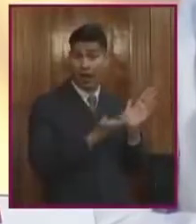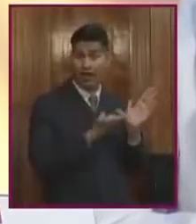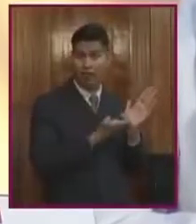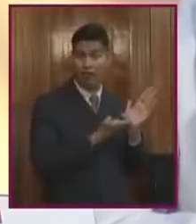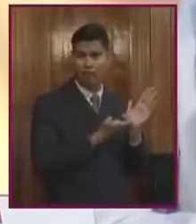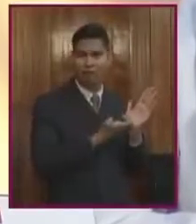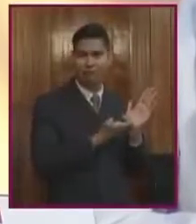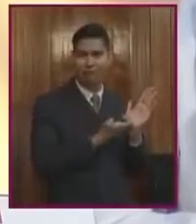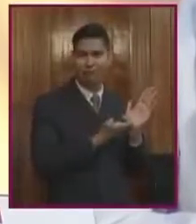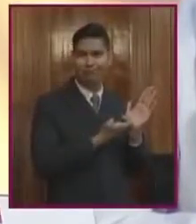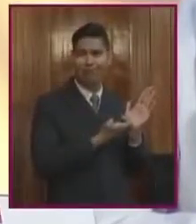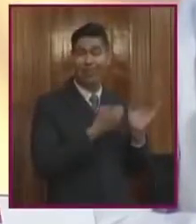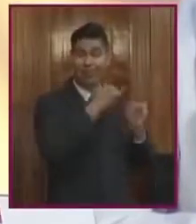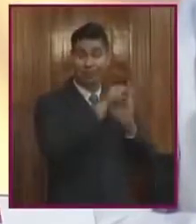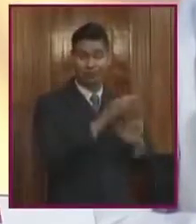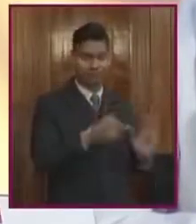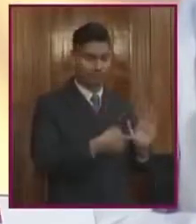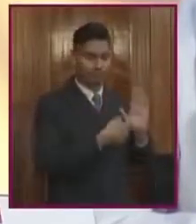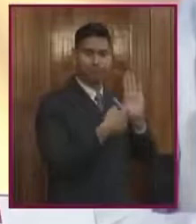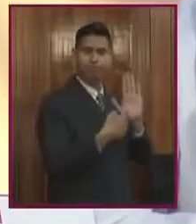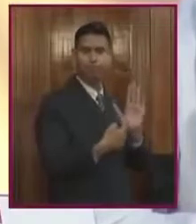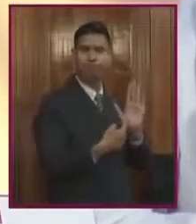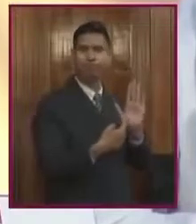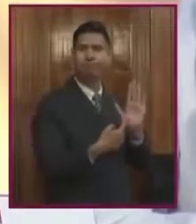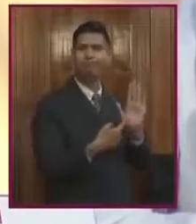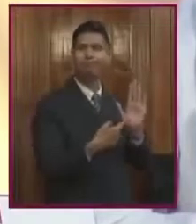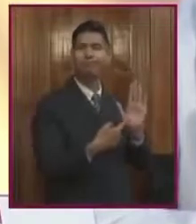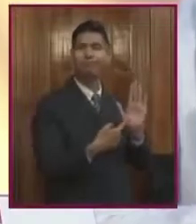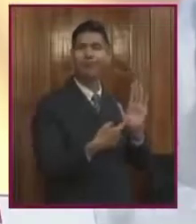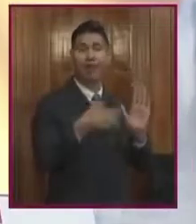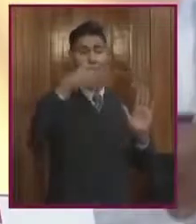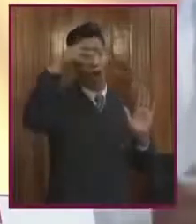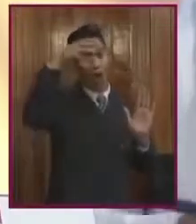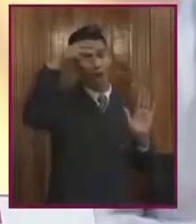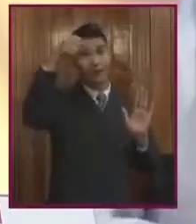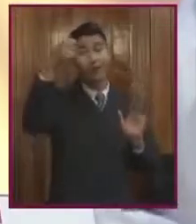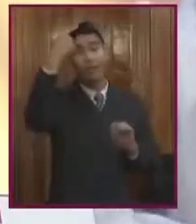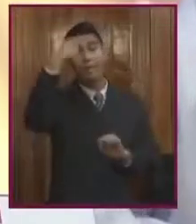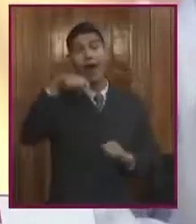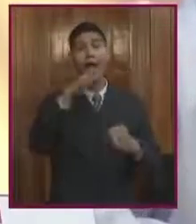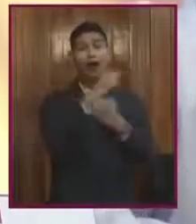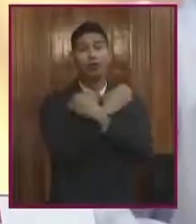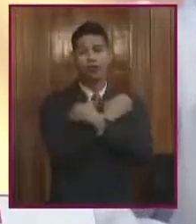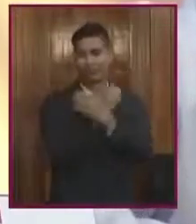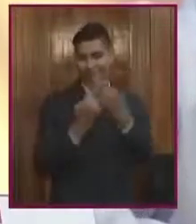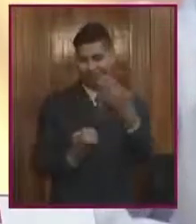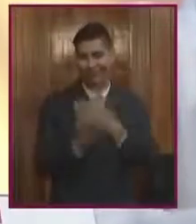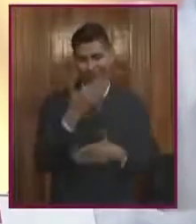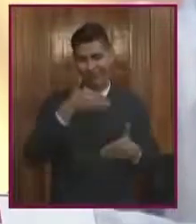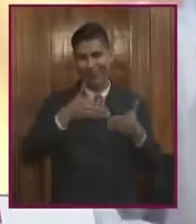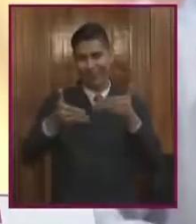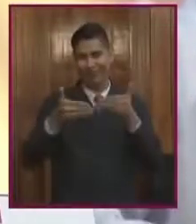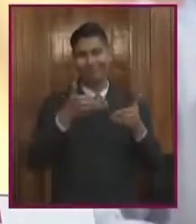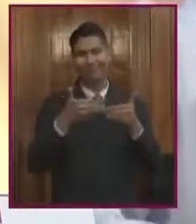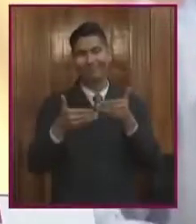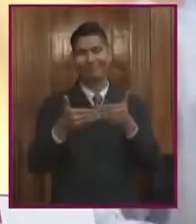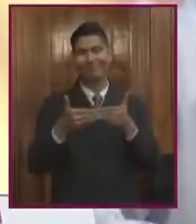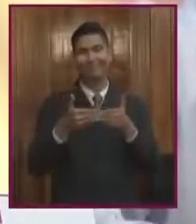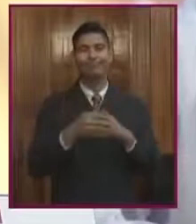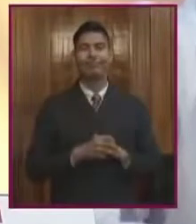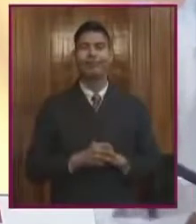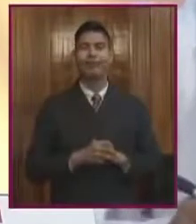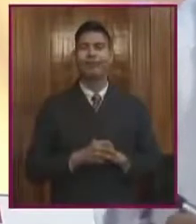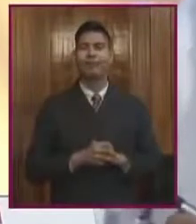significativa el constructo que da significado a la nueva escuela mexicana. Una propuesta